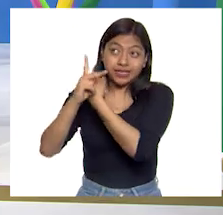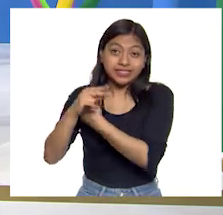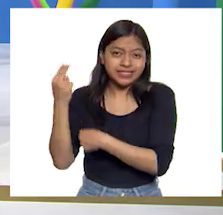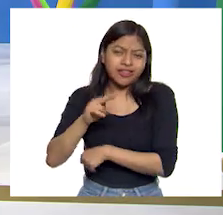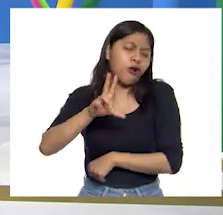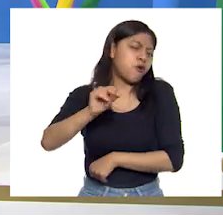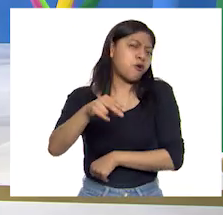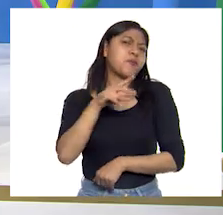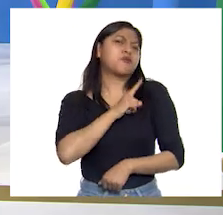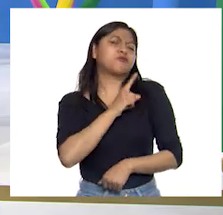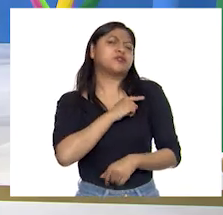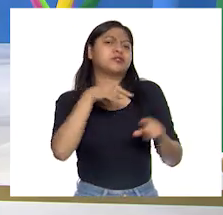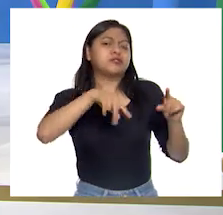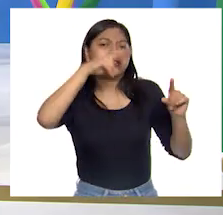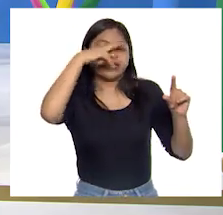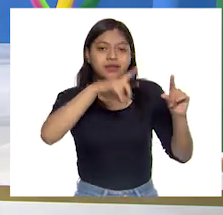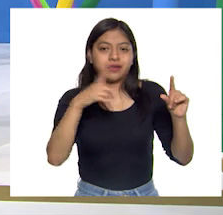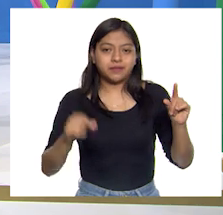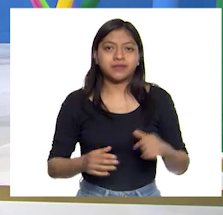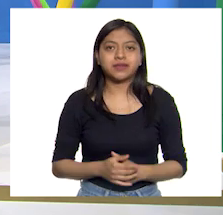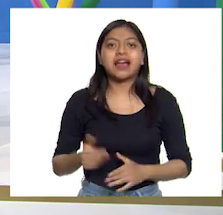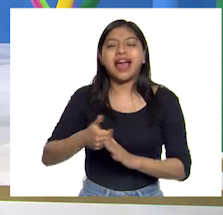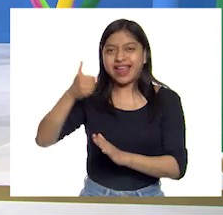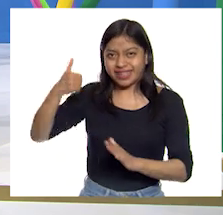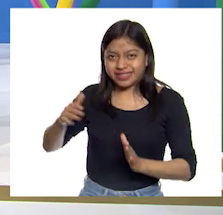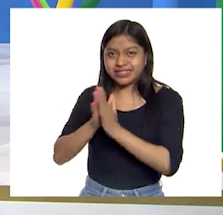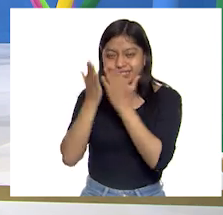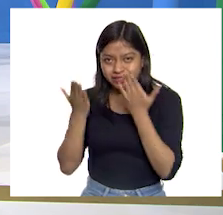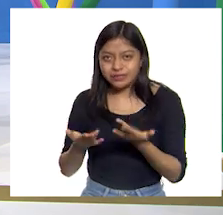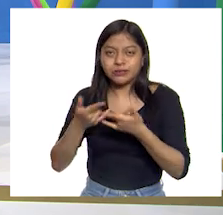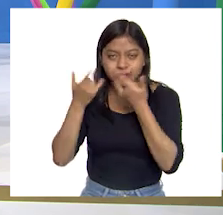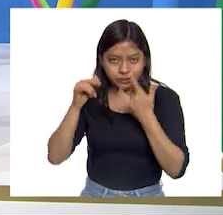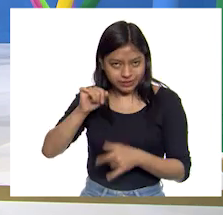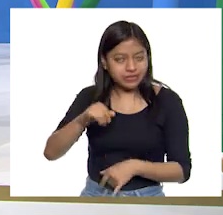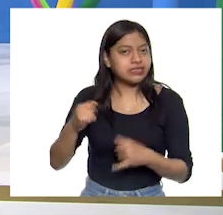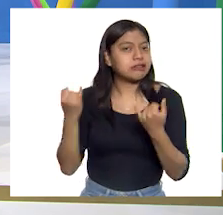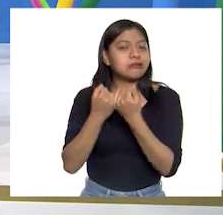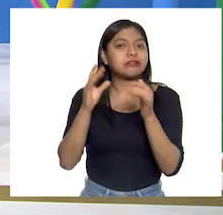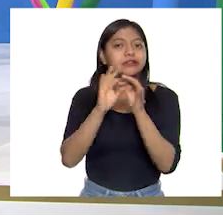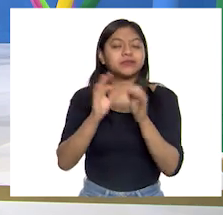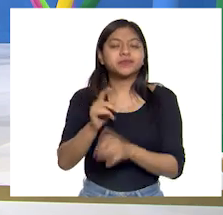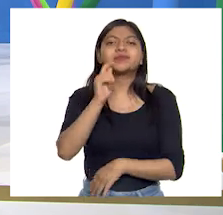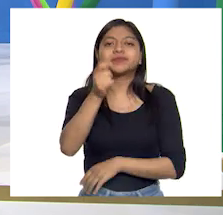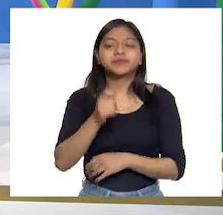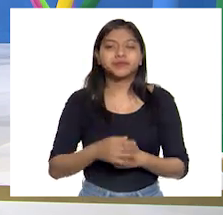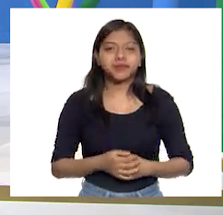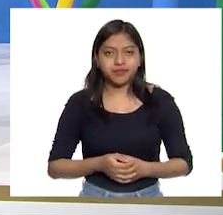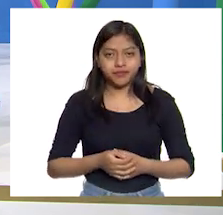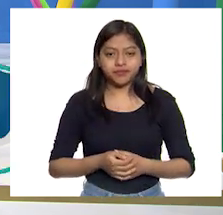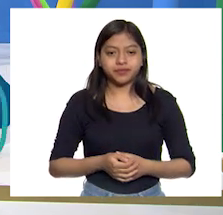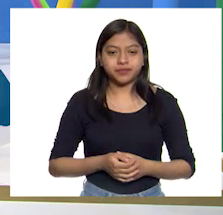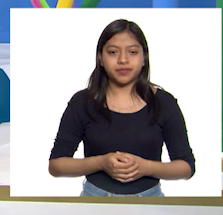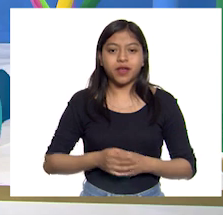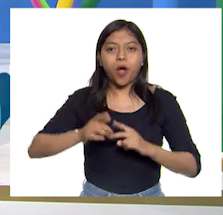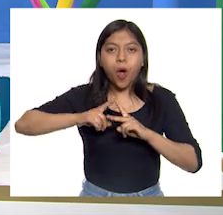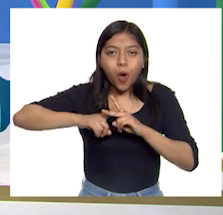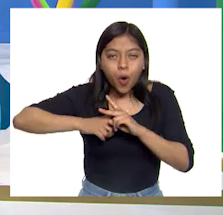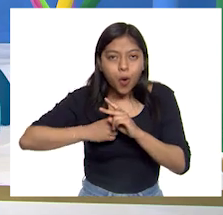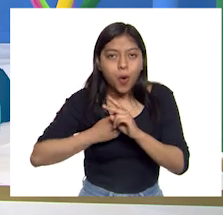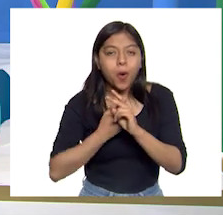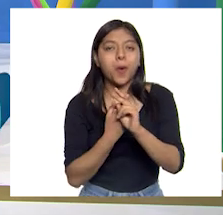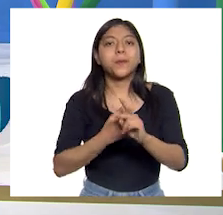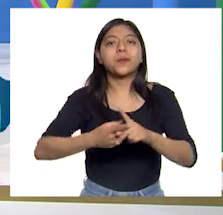sectores sociales e industrias diferentes y de manera fundamental, este modelo buscaba darle un mayor control al Estado sobre